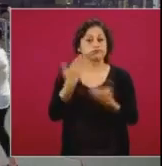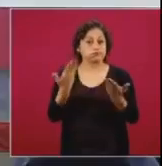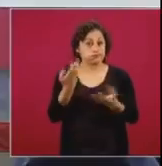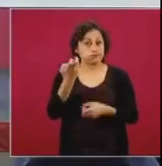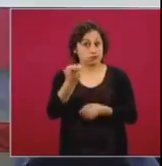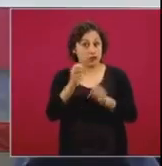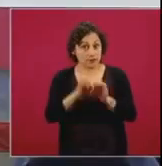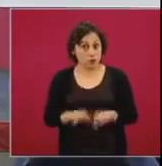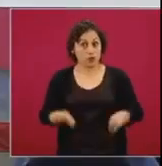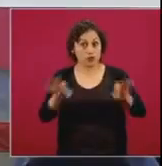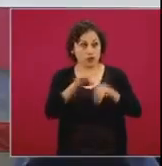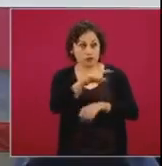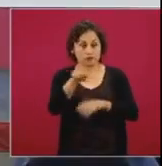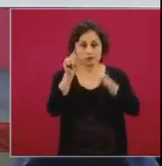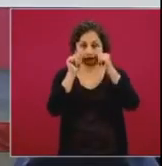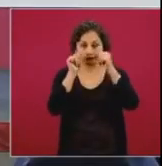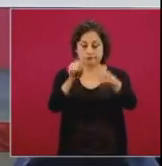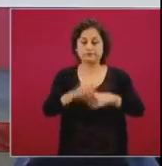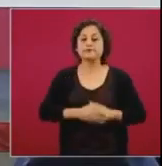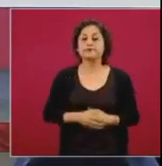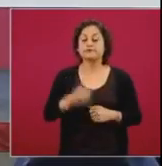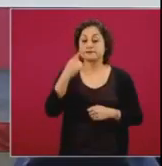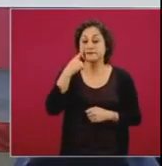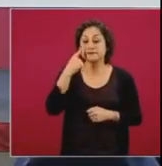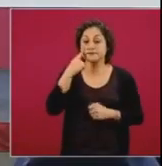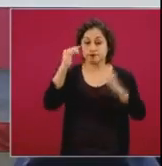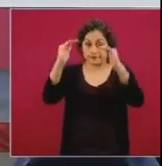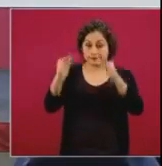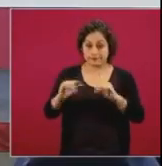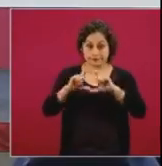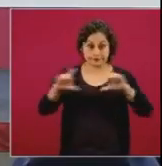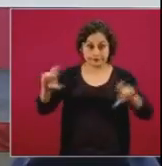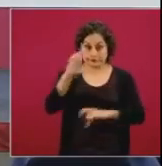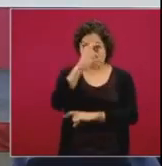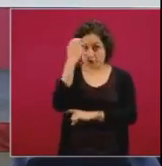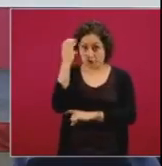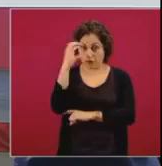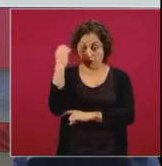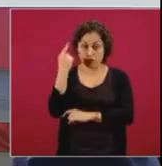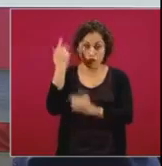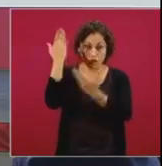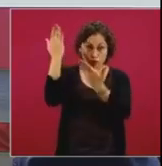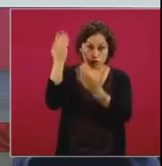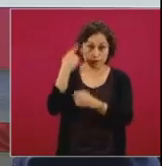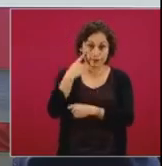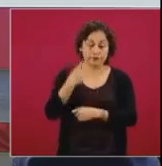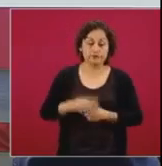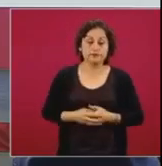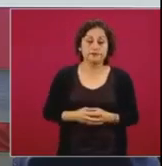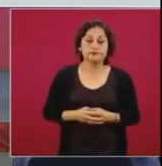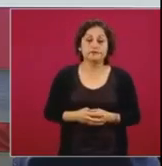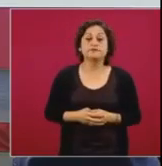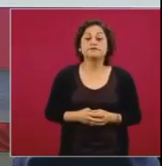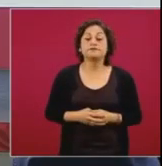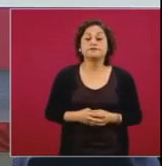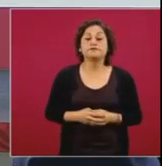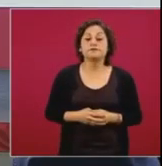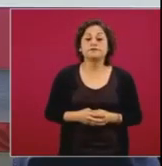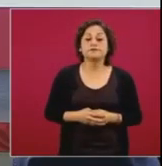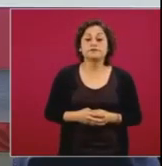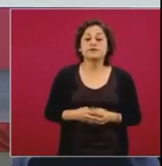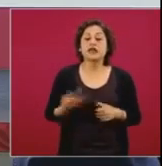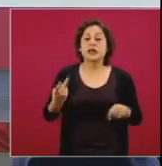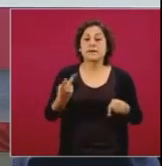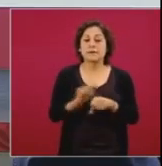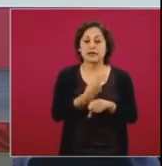clínicas, bueno, la parte de abajo son las clasificaciones que nosotros tenemos para decir qué tipo de lepra es con la que está